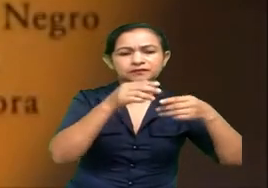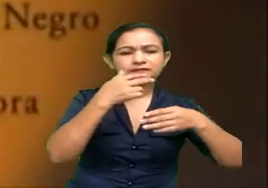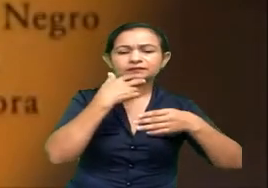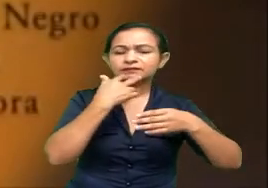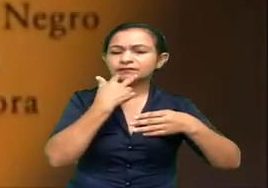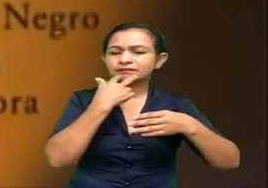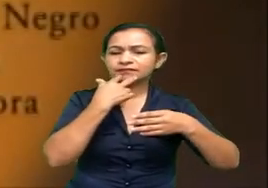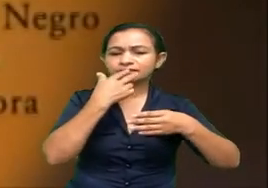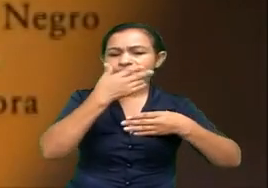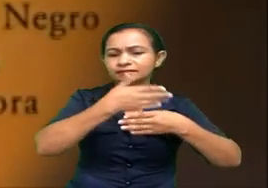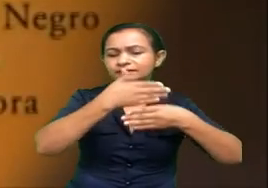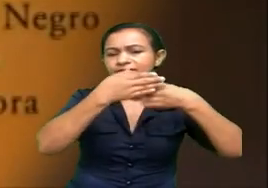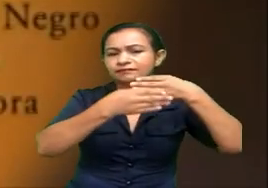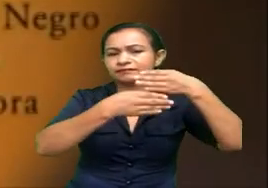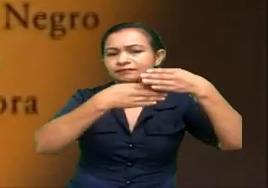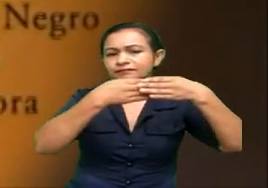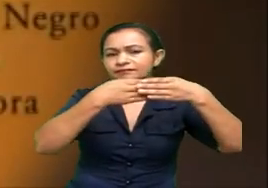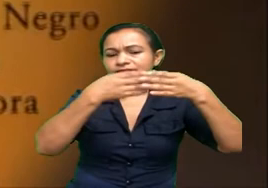hecho